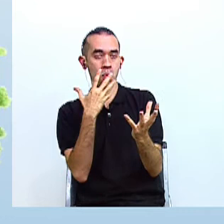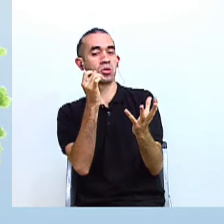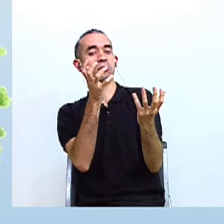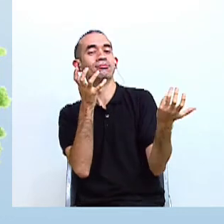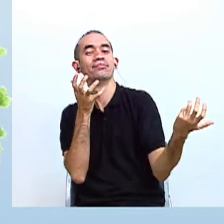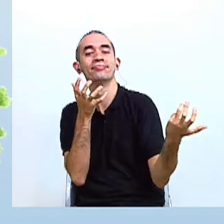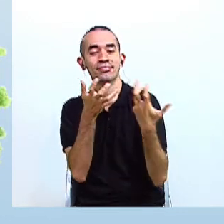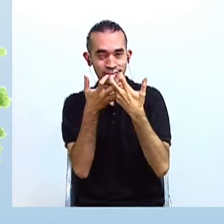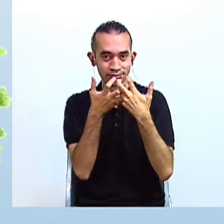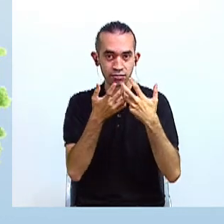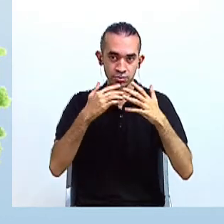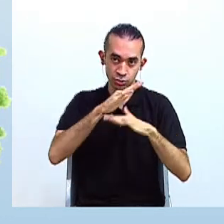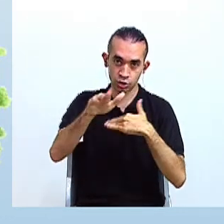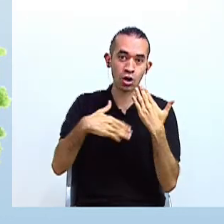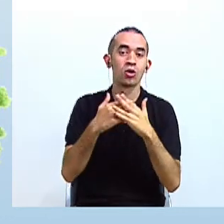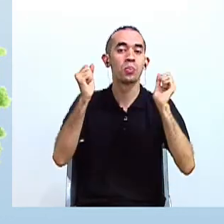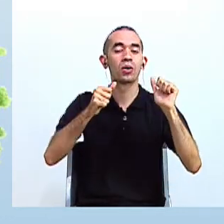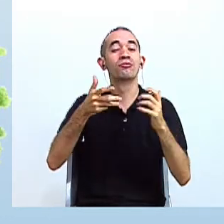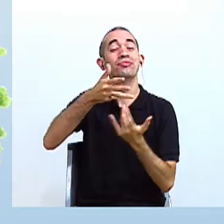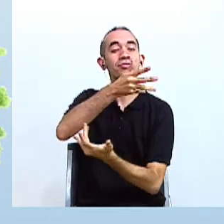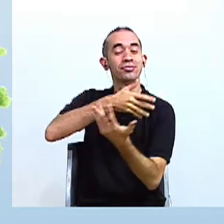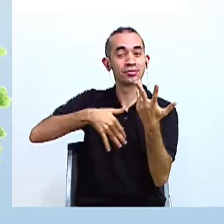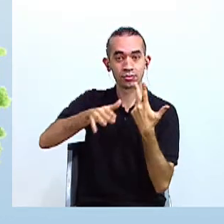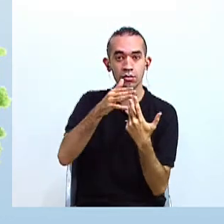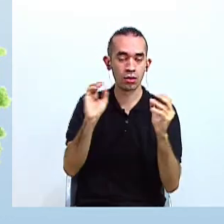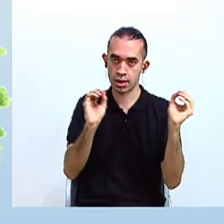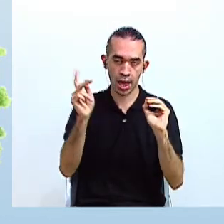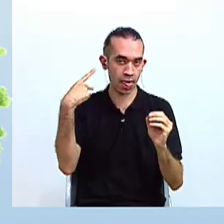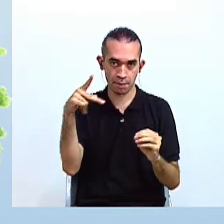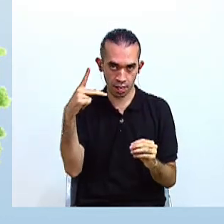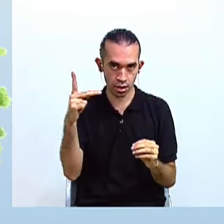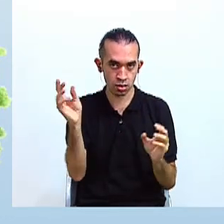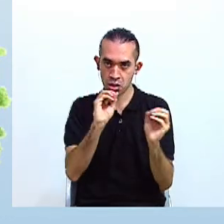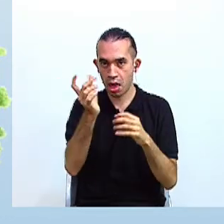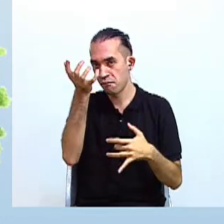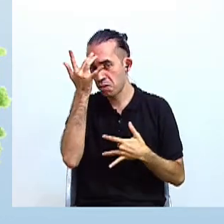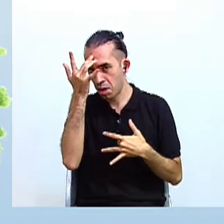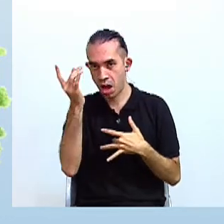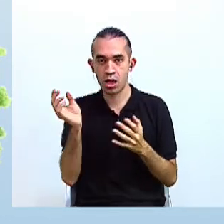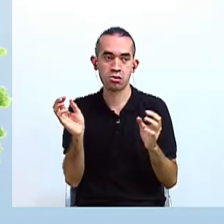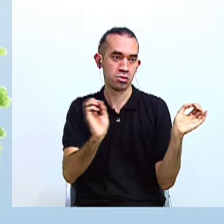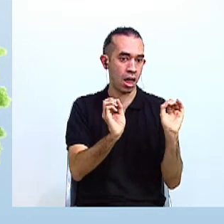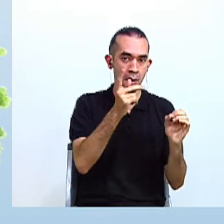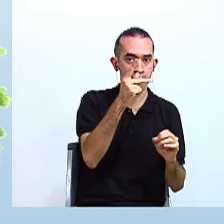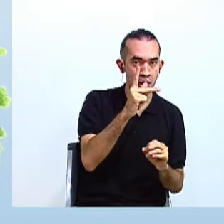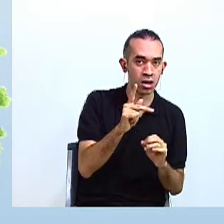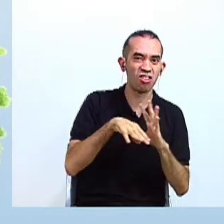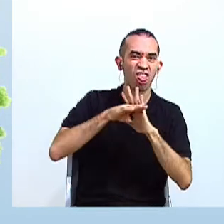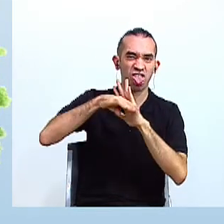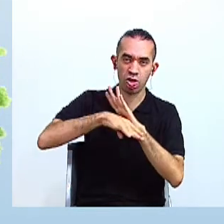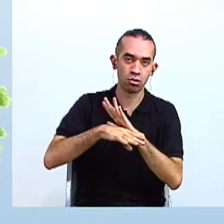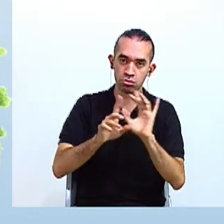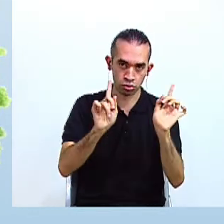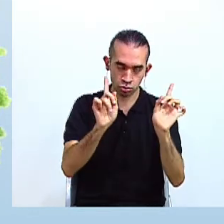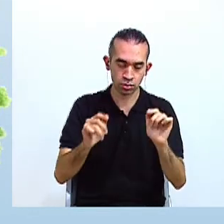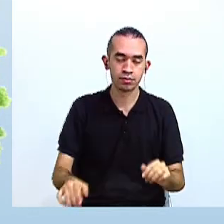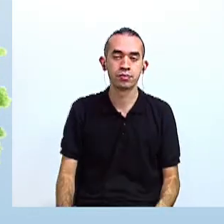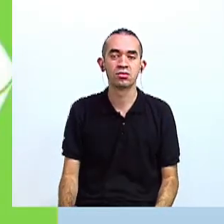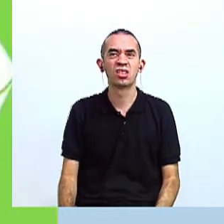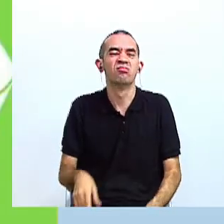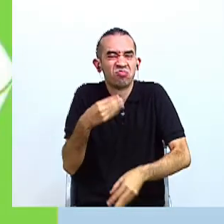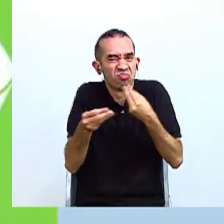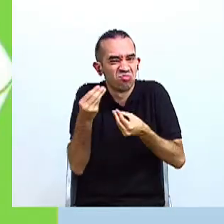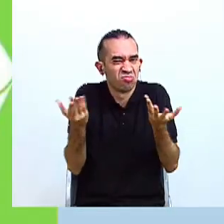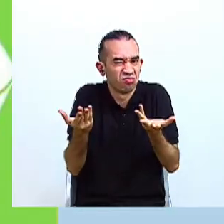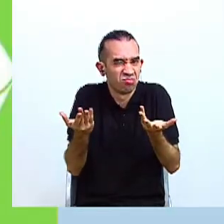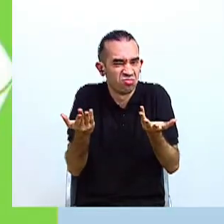planeta donde todos nosotros podamos convivir sin riesgo de enfermedad, sin riesgo de una decadencia. ¿Qué podemos hacer